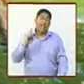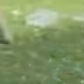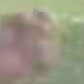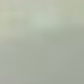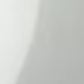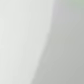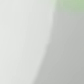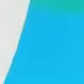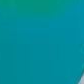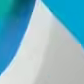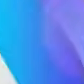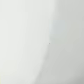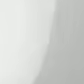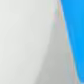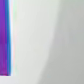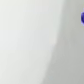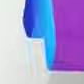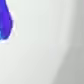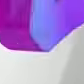¡Jayaya!